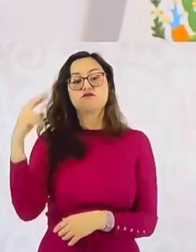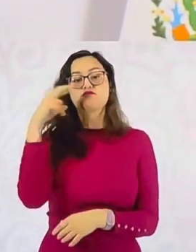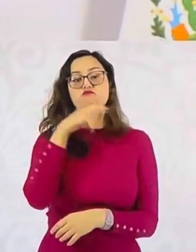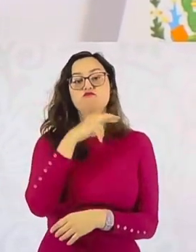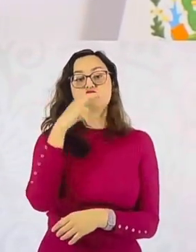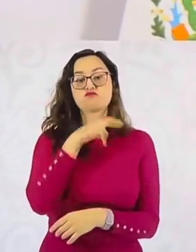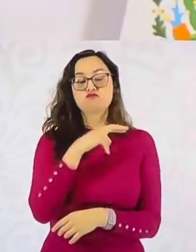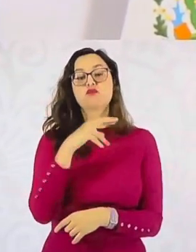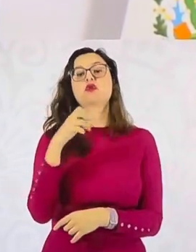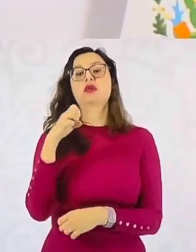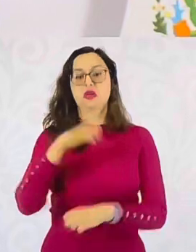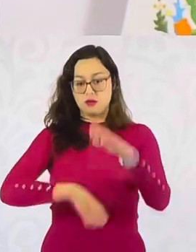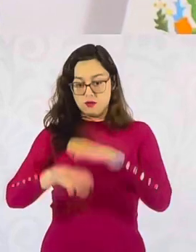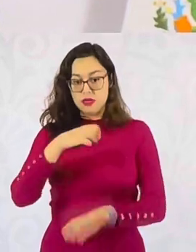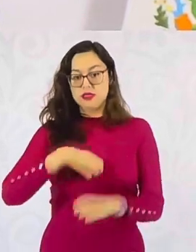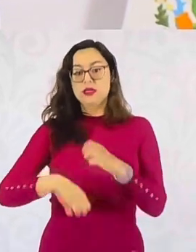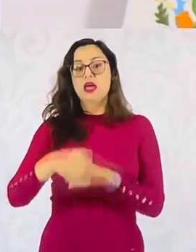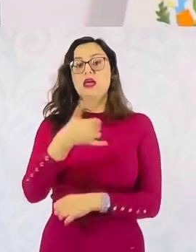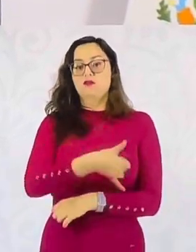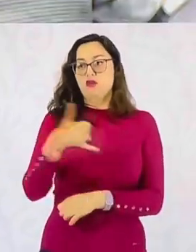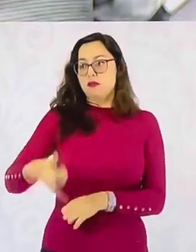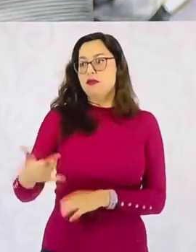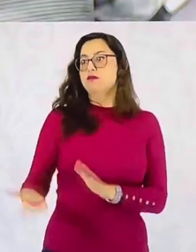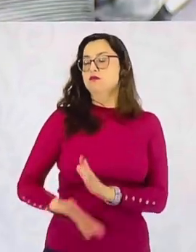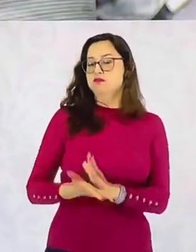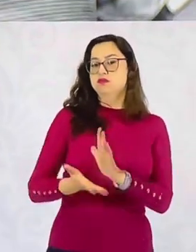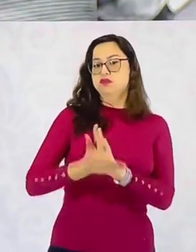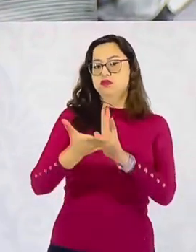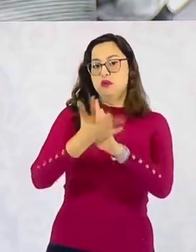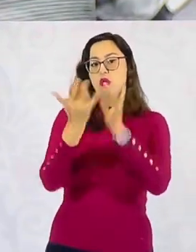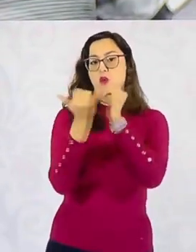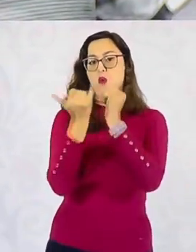la empresa de Infonavit y otras empresas